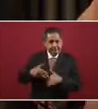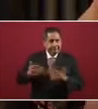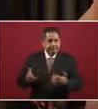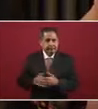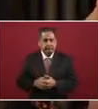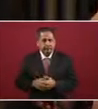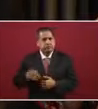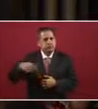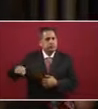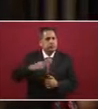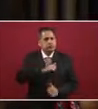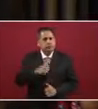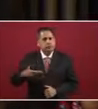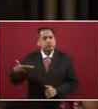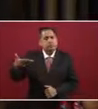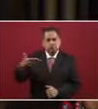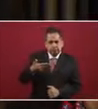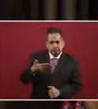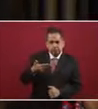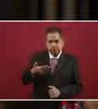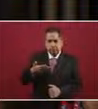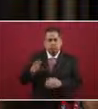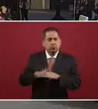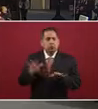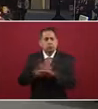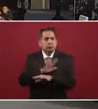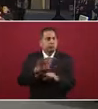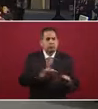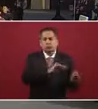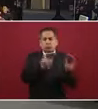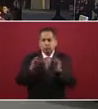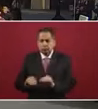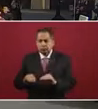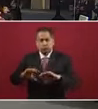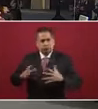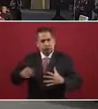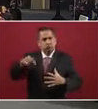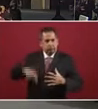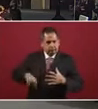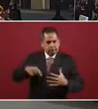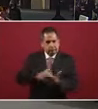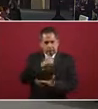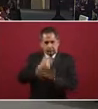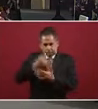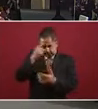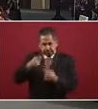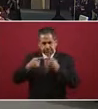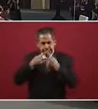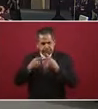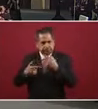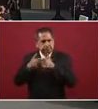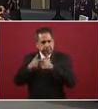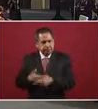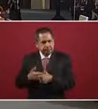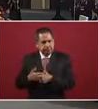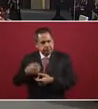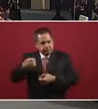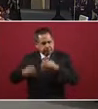están solicitando que sean trasladados nuevamente al campo número uno para poder continuar su